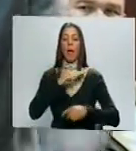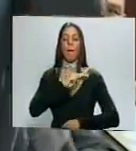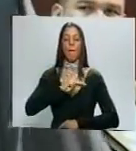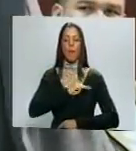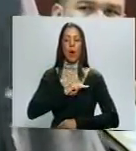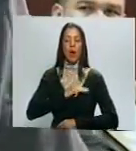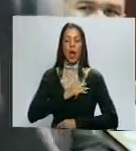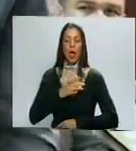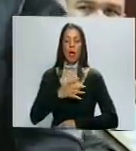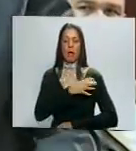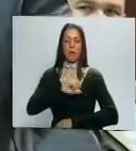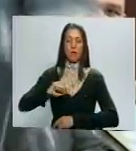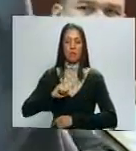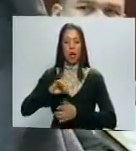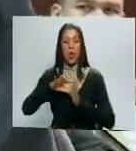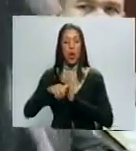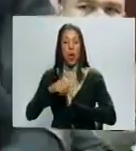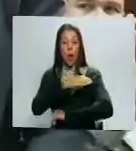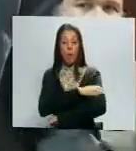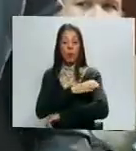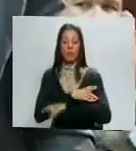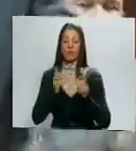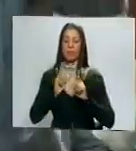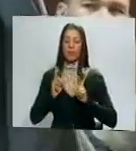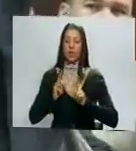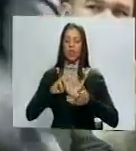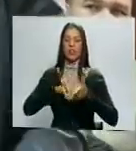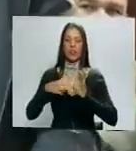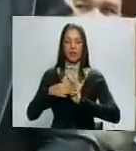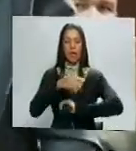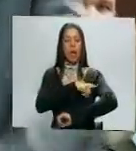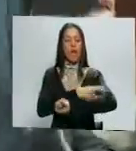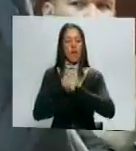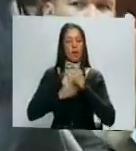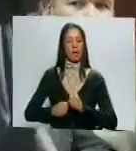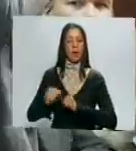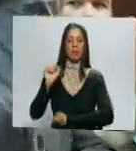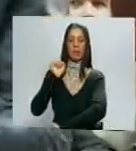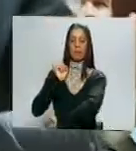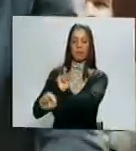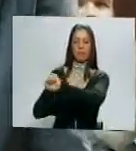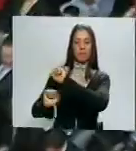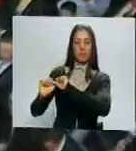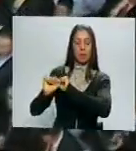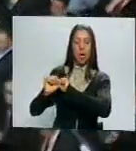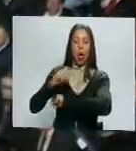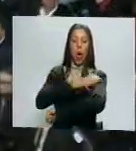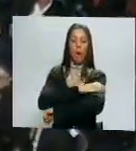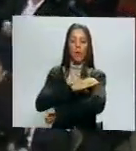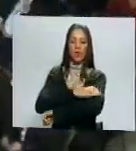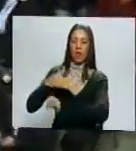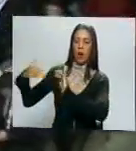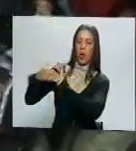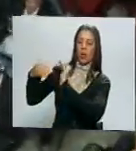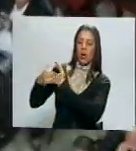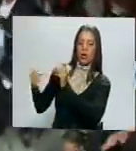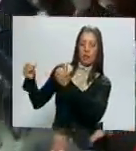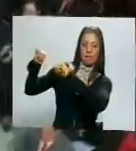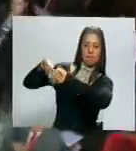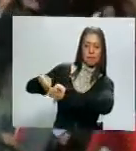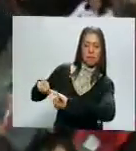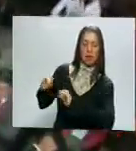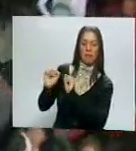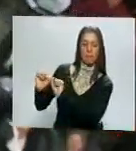derecha. Esa moral que nos dio Chávez es la fuerza del combate en contraataque de la guerra económica.